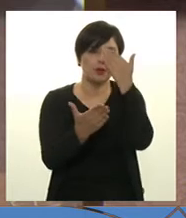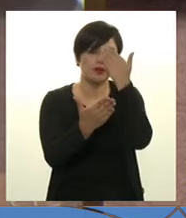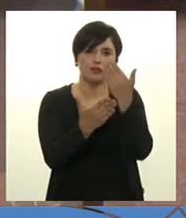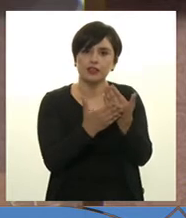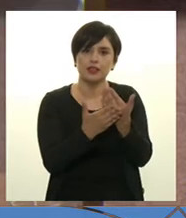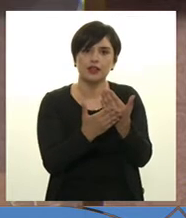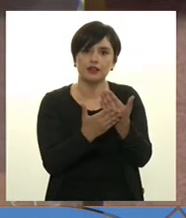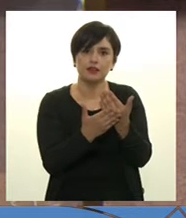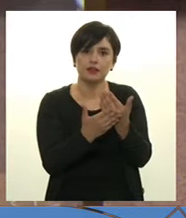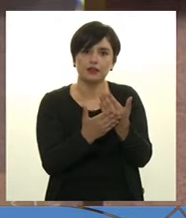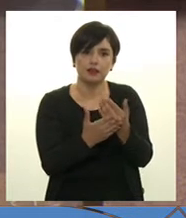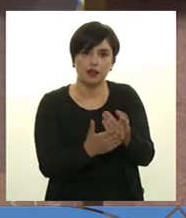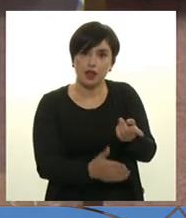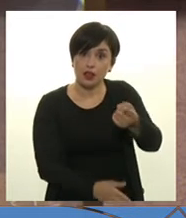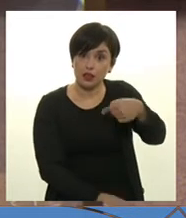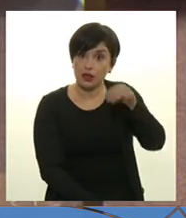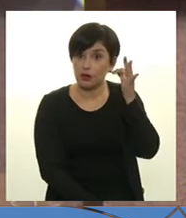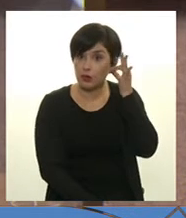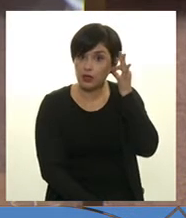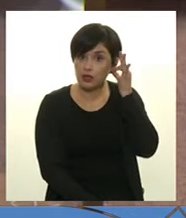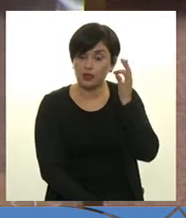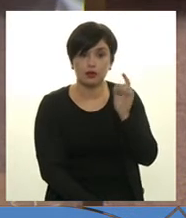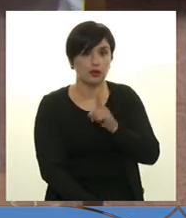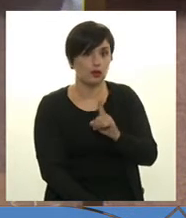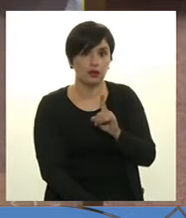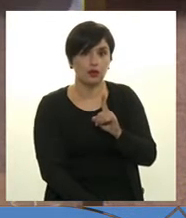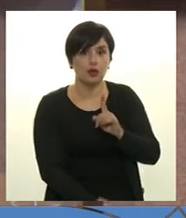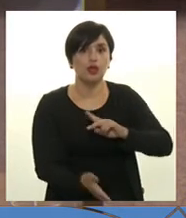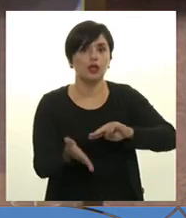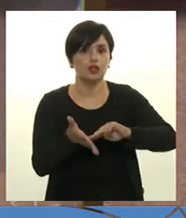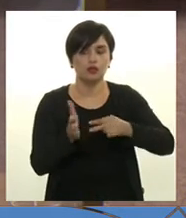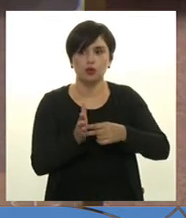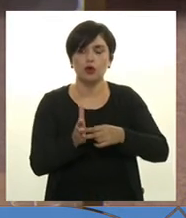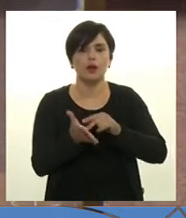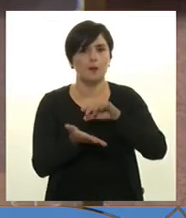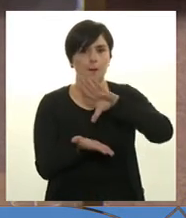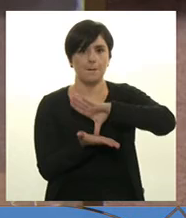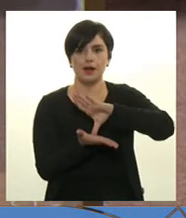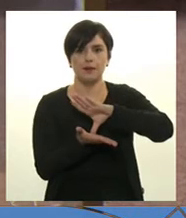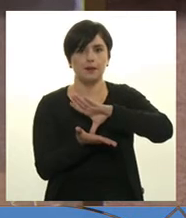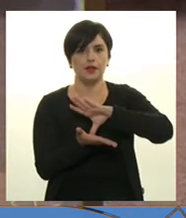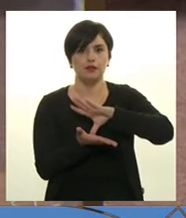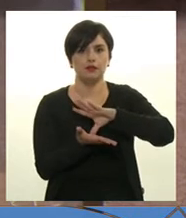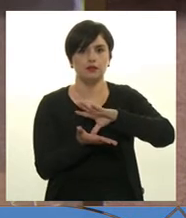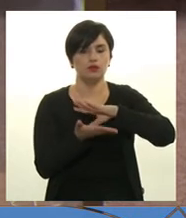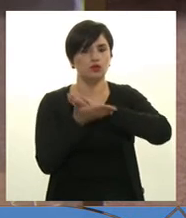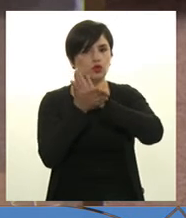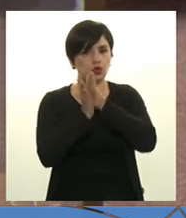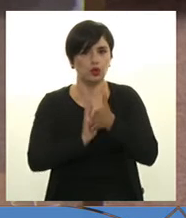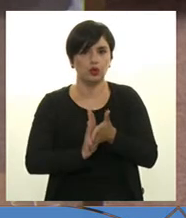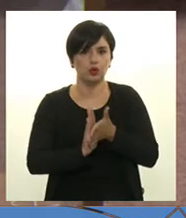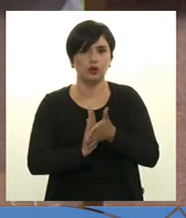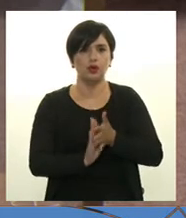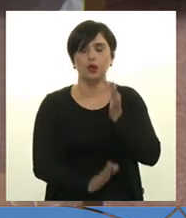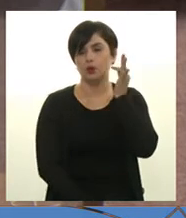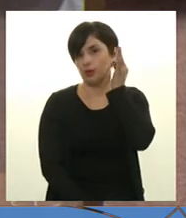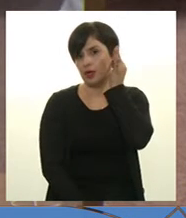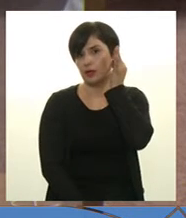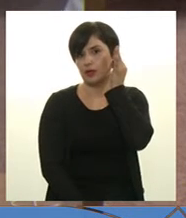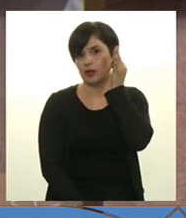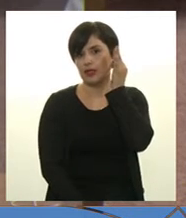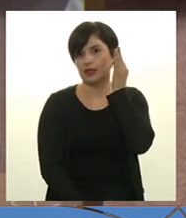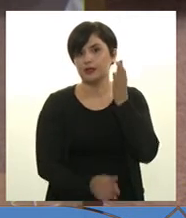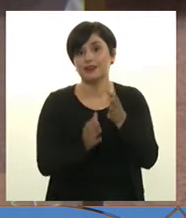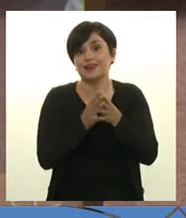que no es de ellas o sólo de ellas es un drama para nuestro país en su conjunto para las mujeres que son grandes